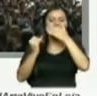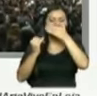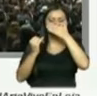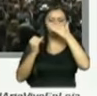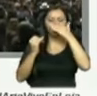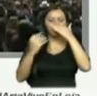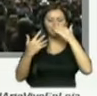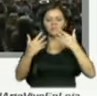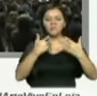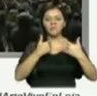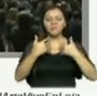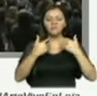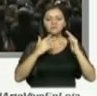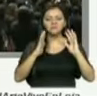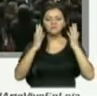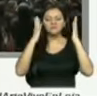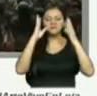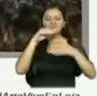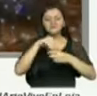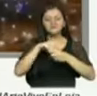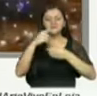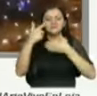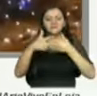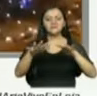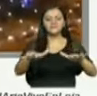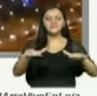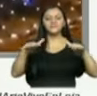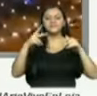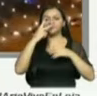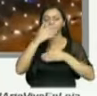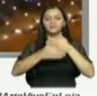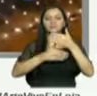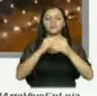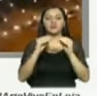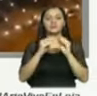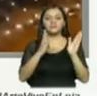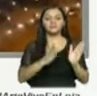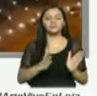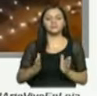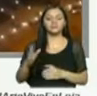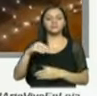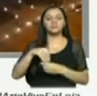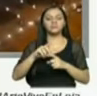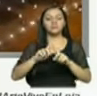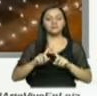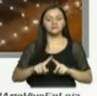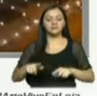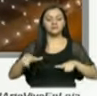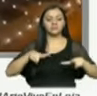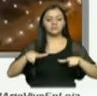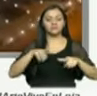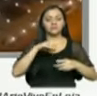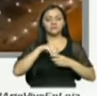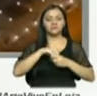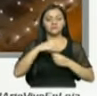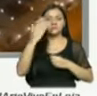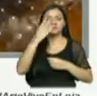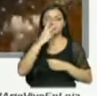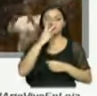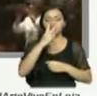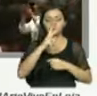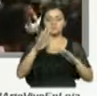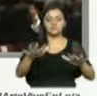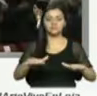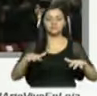Artes Vivas? Y allá, en los escenarios que se han preparado, entre otros, este que estamos viendo en pantalla, el